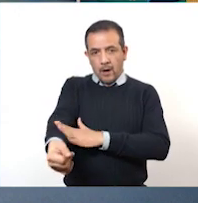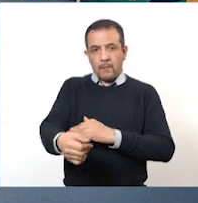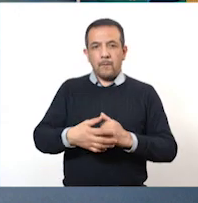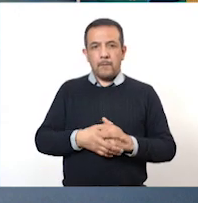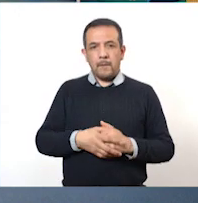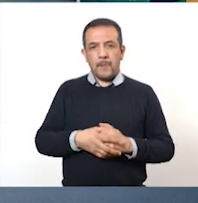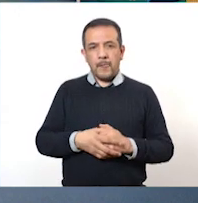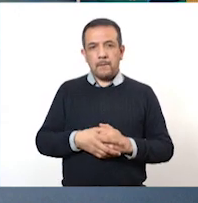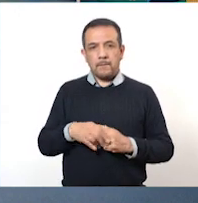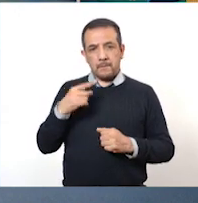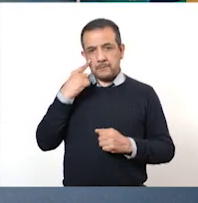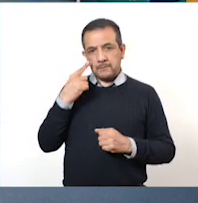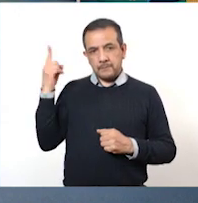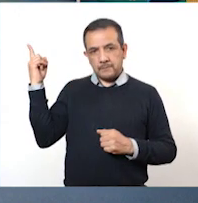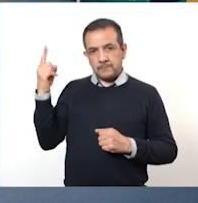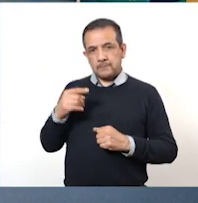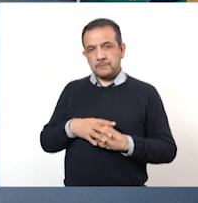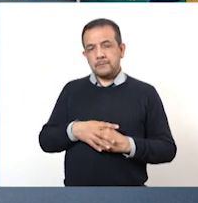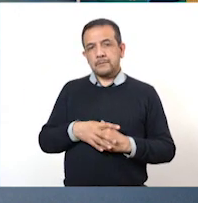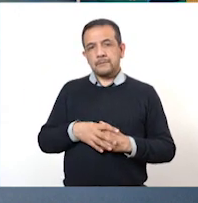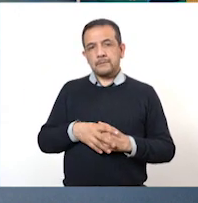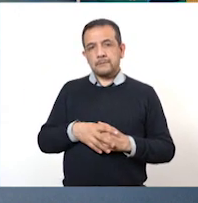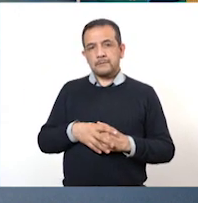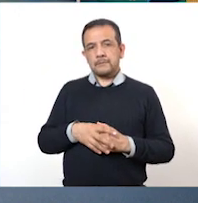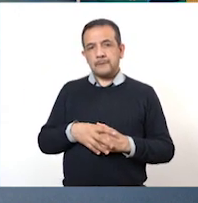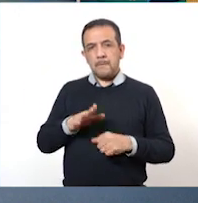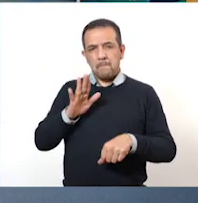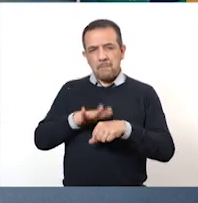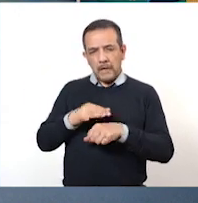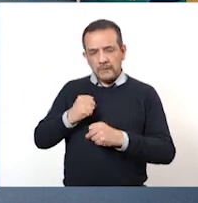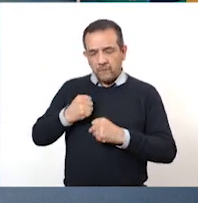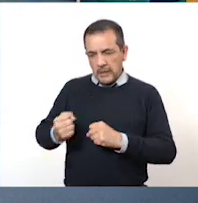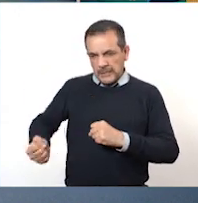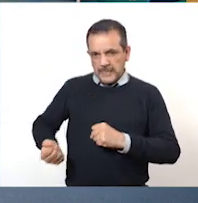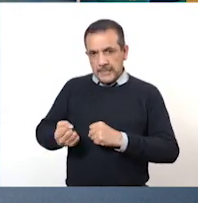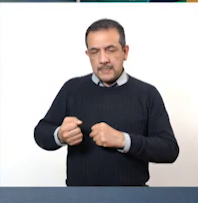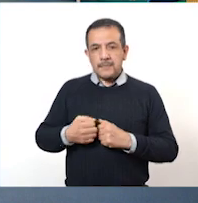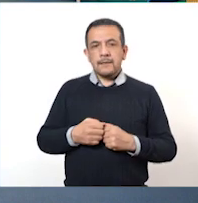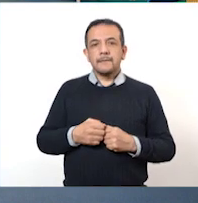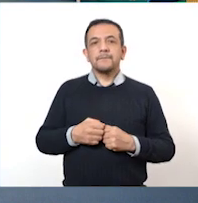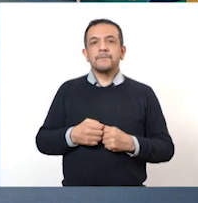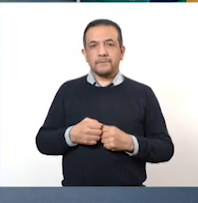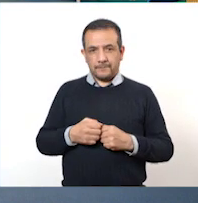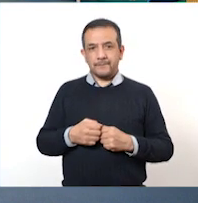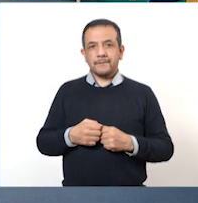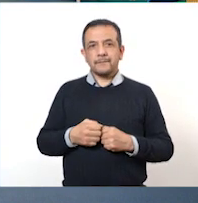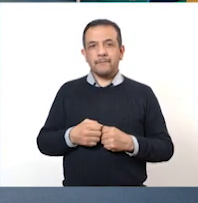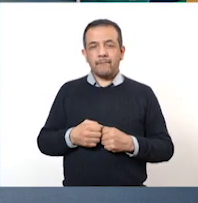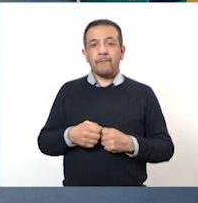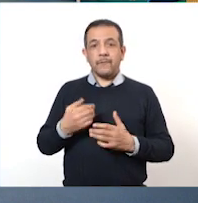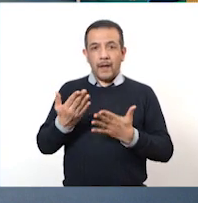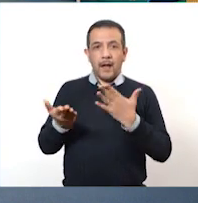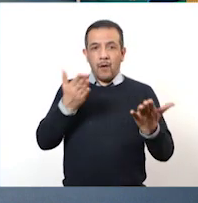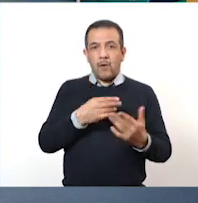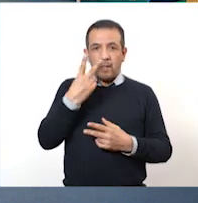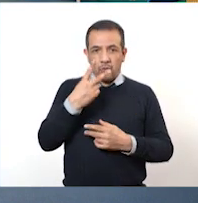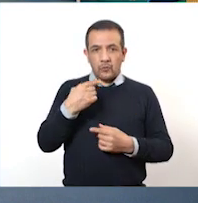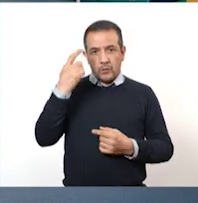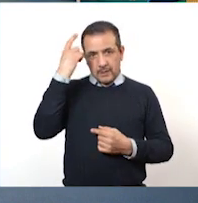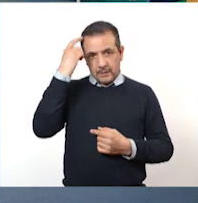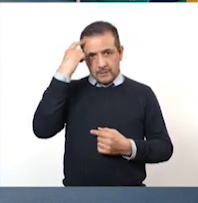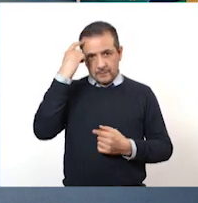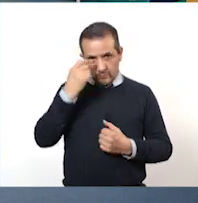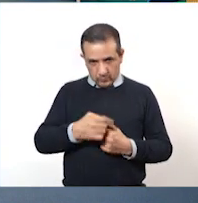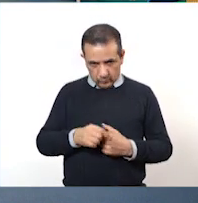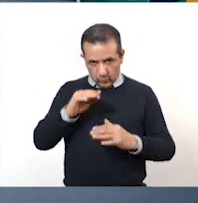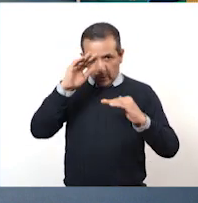Bien. Sí. Parte interna del brazo. Un poquito más fuerte. Ahí está. El 2, con la